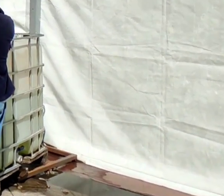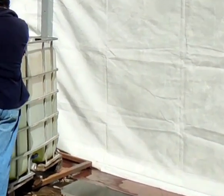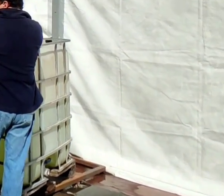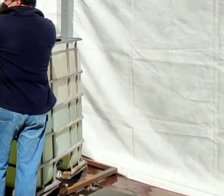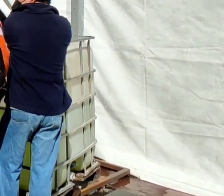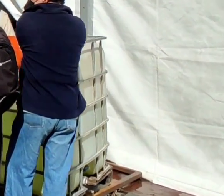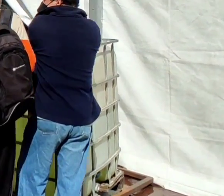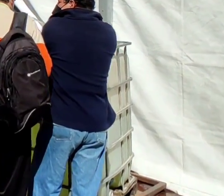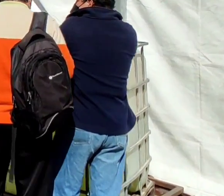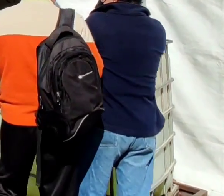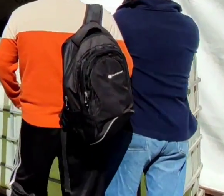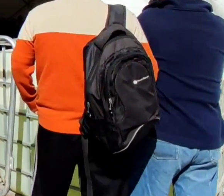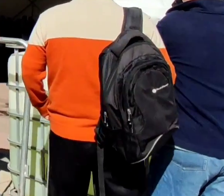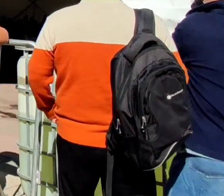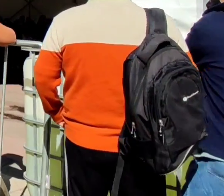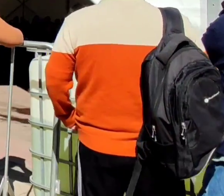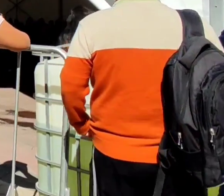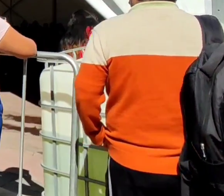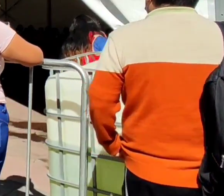Bienestar,